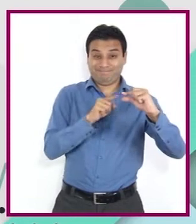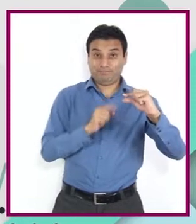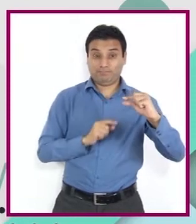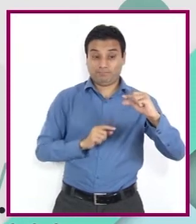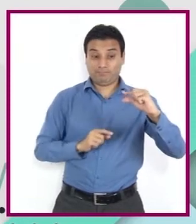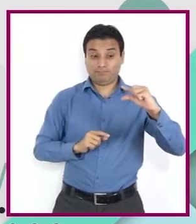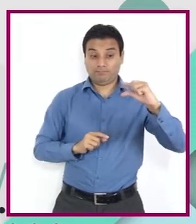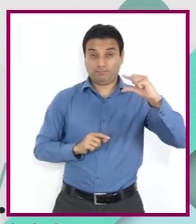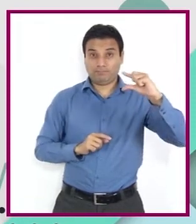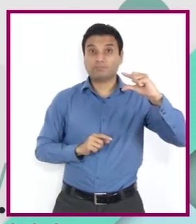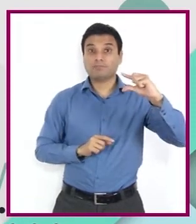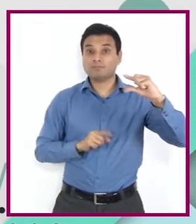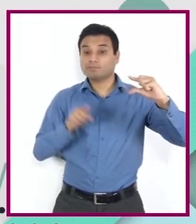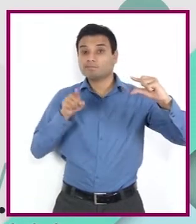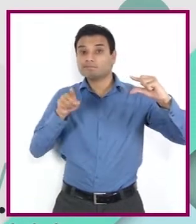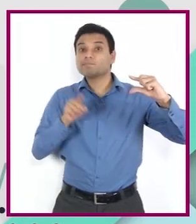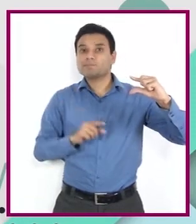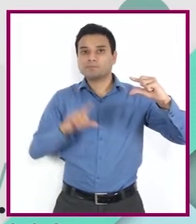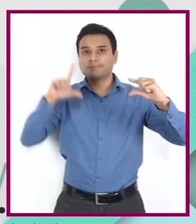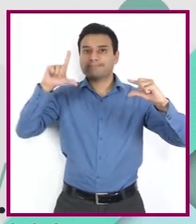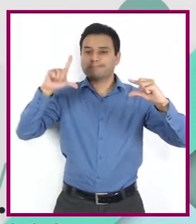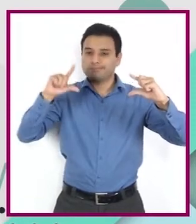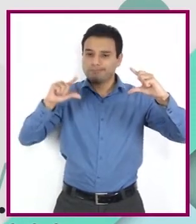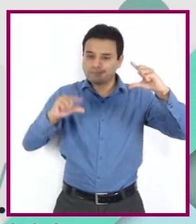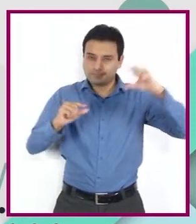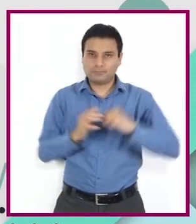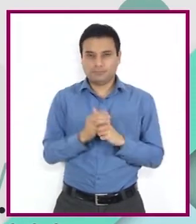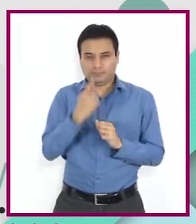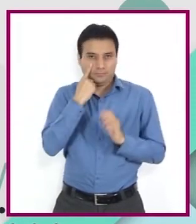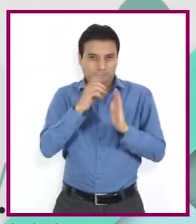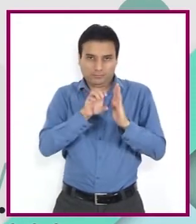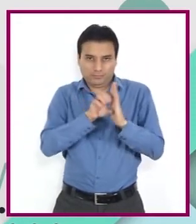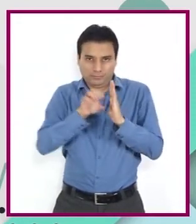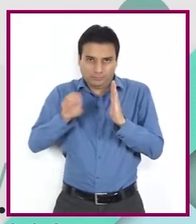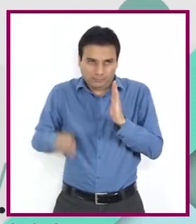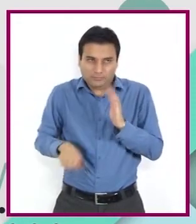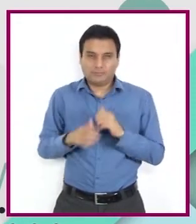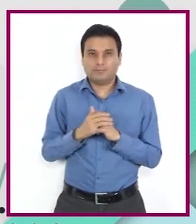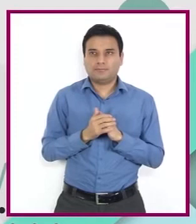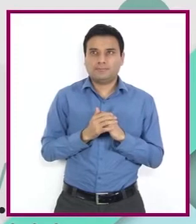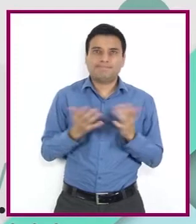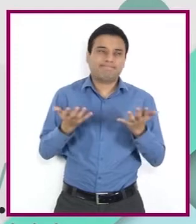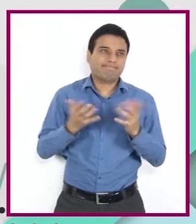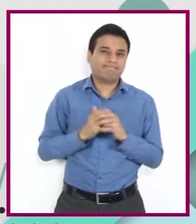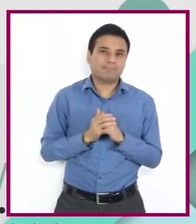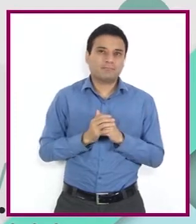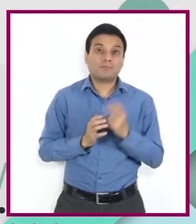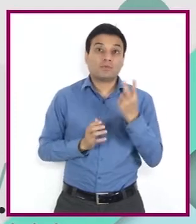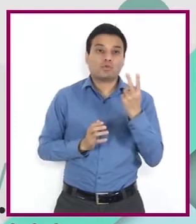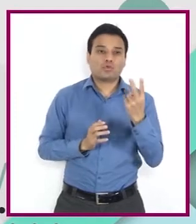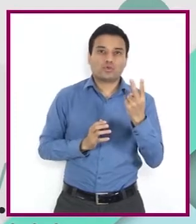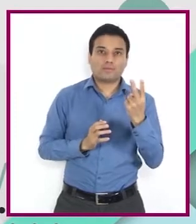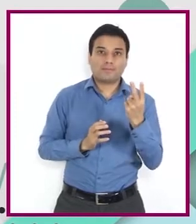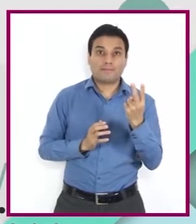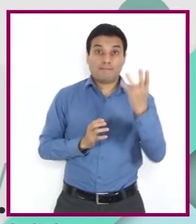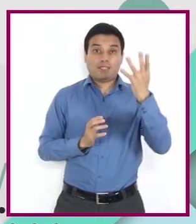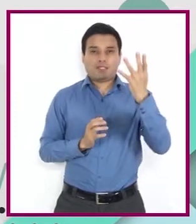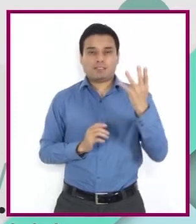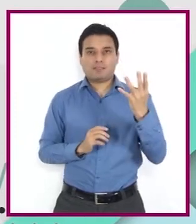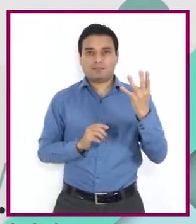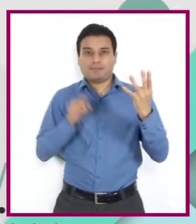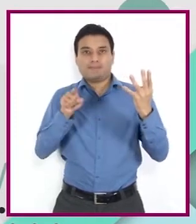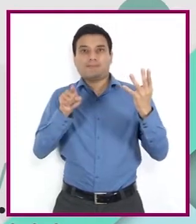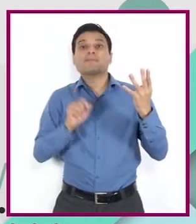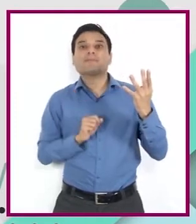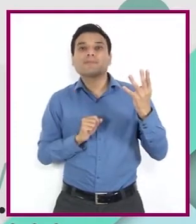jardín, la medida del largo disminuye. Por ejemplo, cuando el ancho del jardín aumenta de 2 metros a 4 metros, el largo